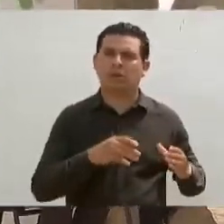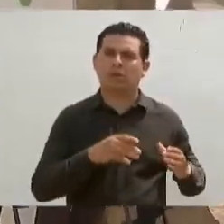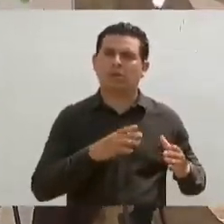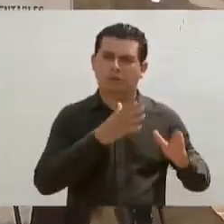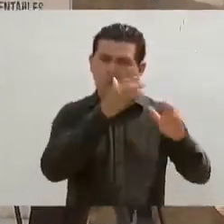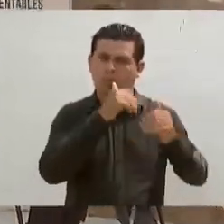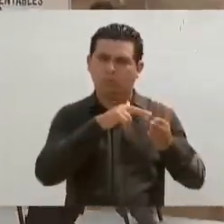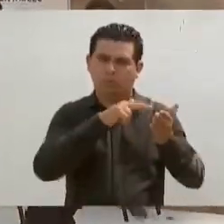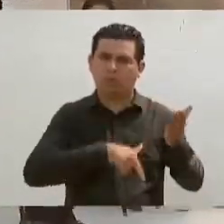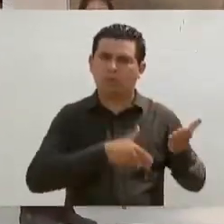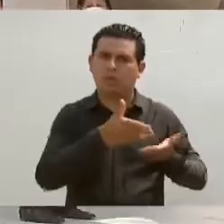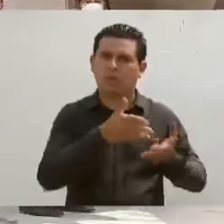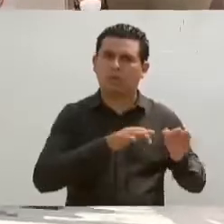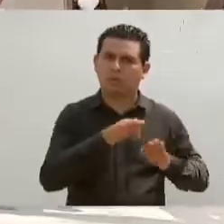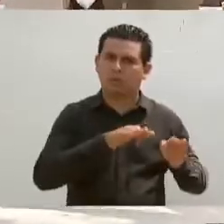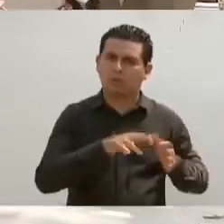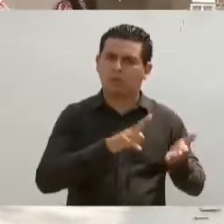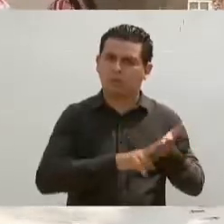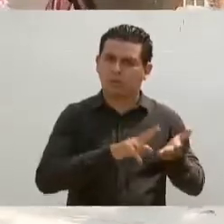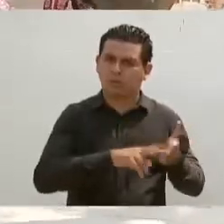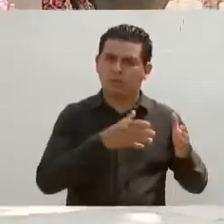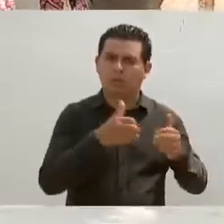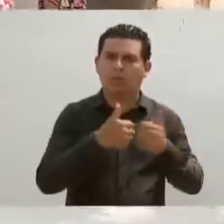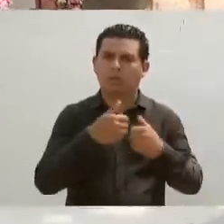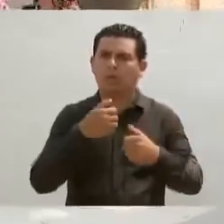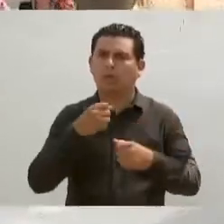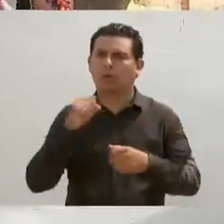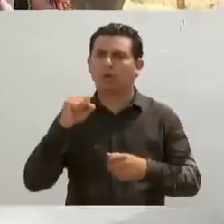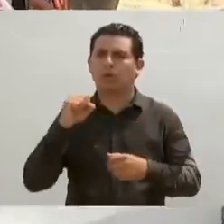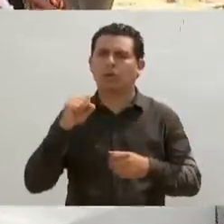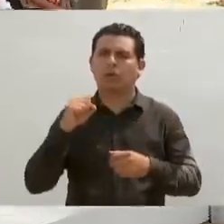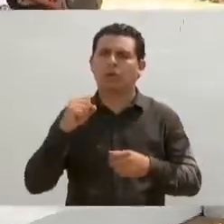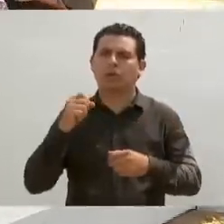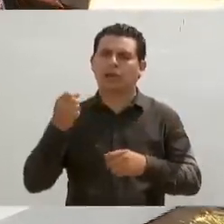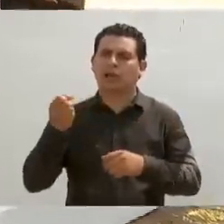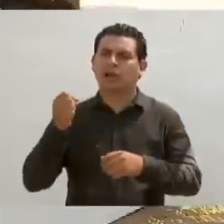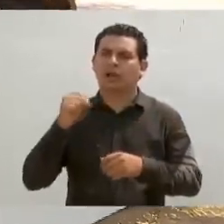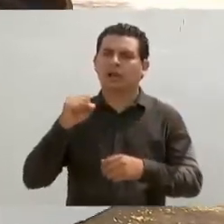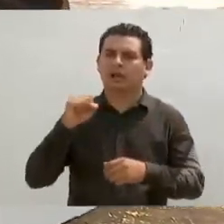convenio y una relación muy valiosa con la Secretaría de la Defensa Nacional.